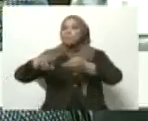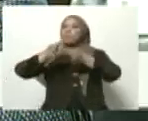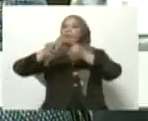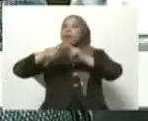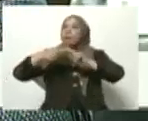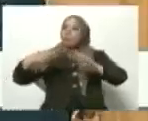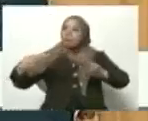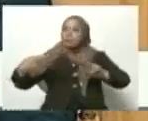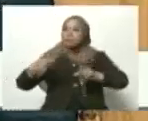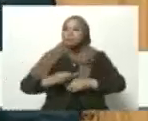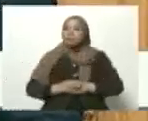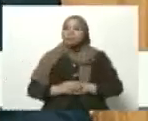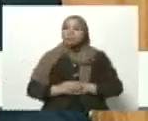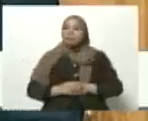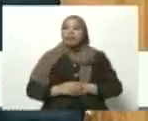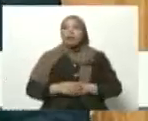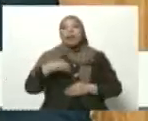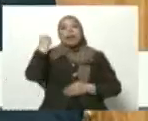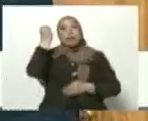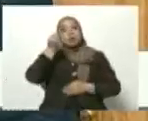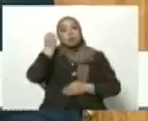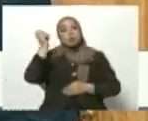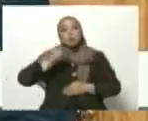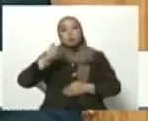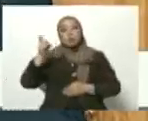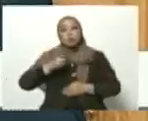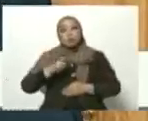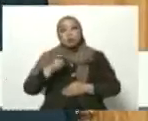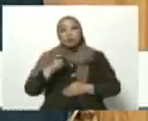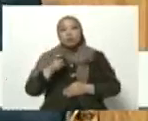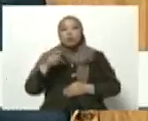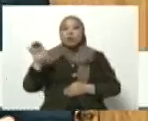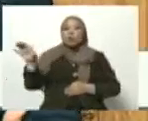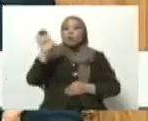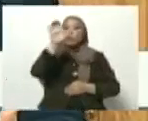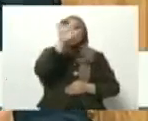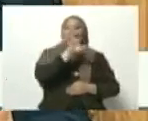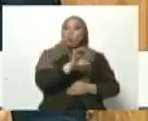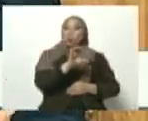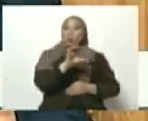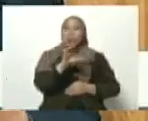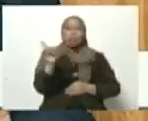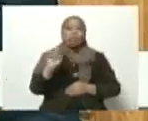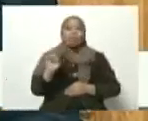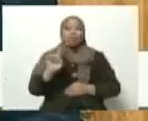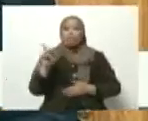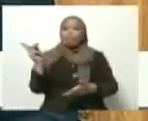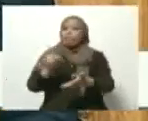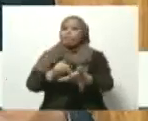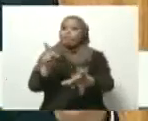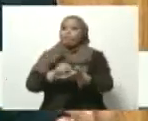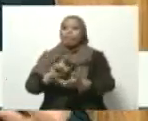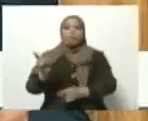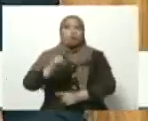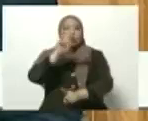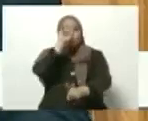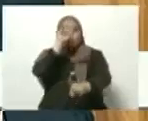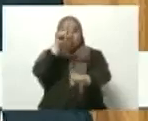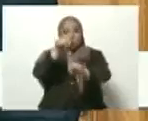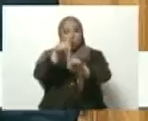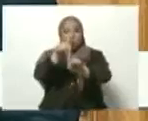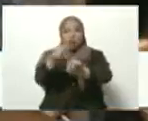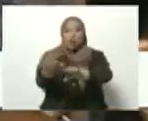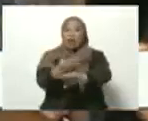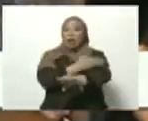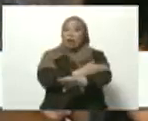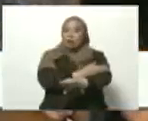necesitamos reorganizarlos. Lamentablemente, en este momento, el movimiento de los países no alineados no está cumpliendo ese papel que debió haberlo cumplido, como en los años 70, 80,